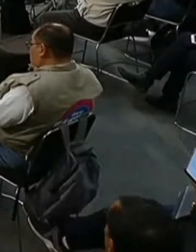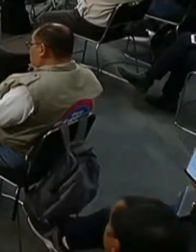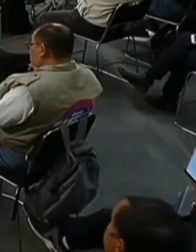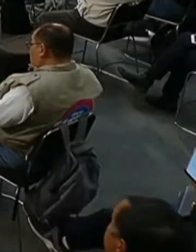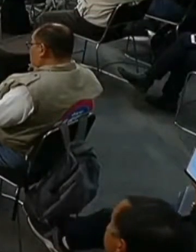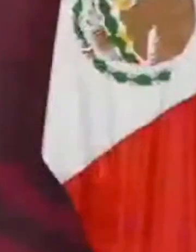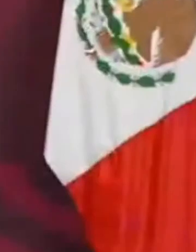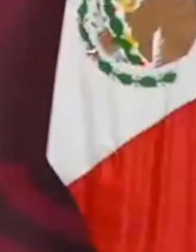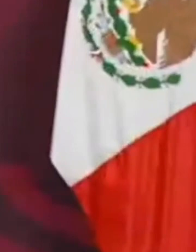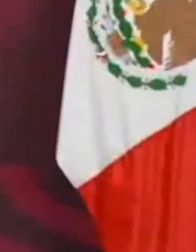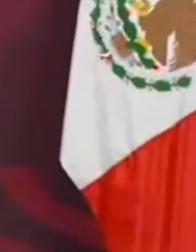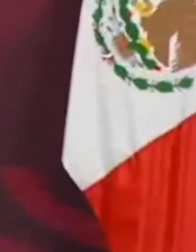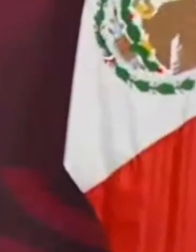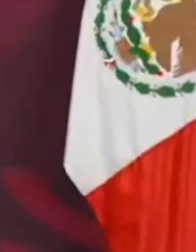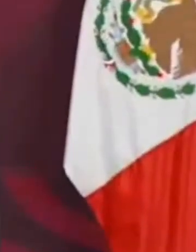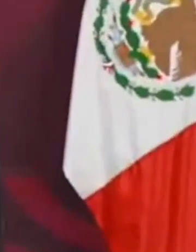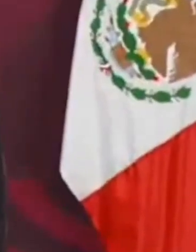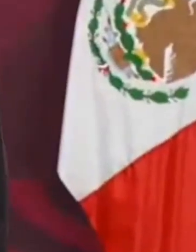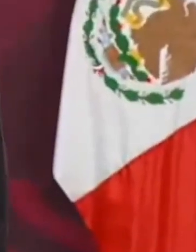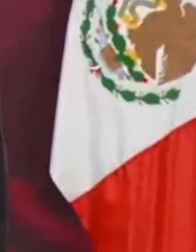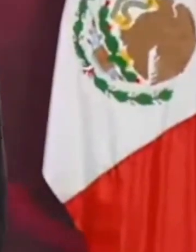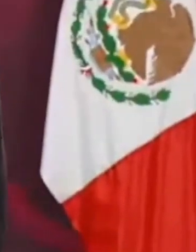Se casan y ahí mismo